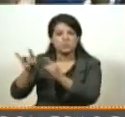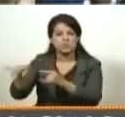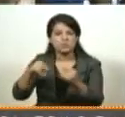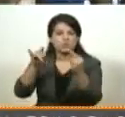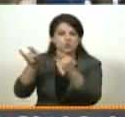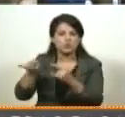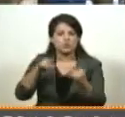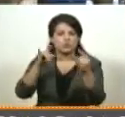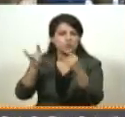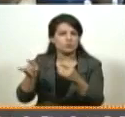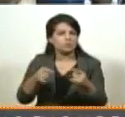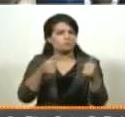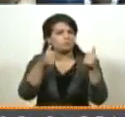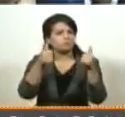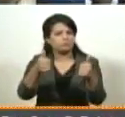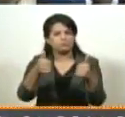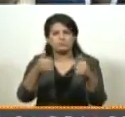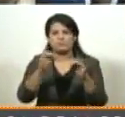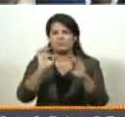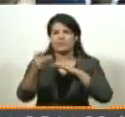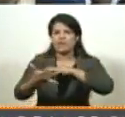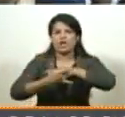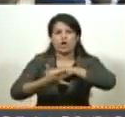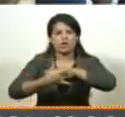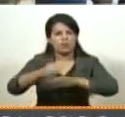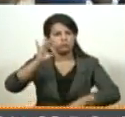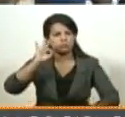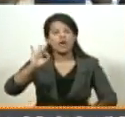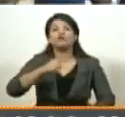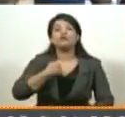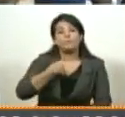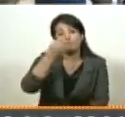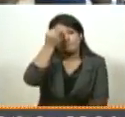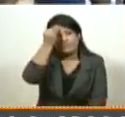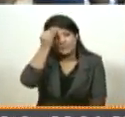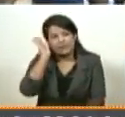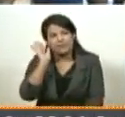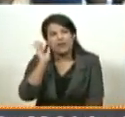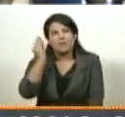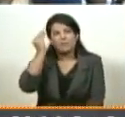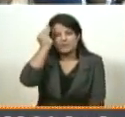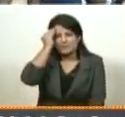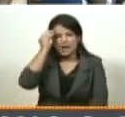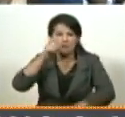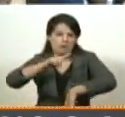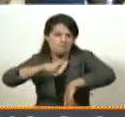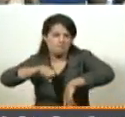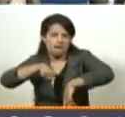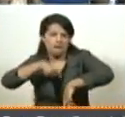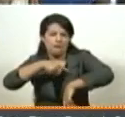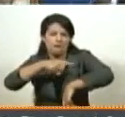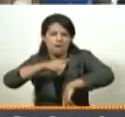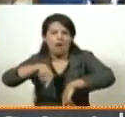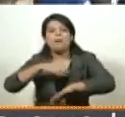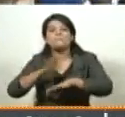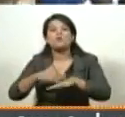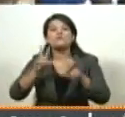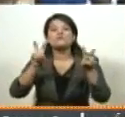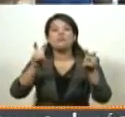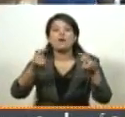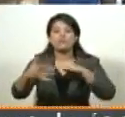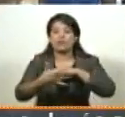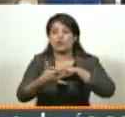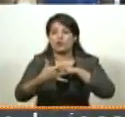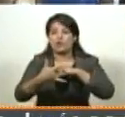bien. Como digo, pensamos que a lo mejor podía haber alguna más demora porque es nuevo, por lo